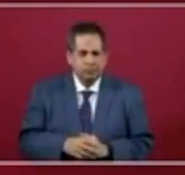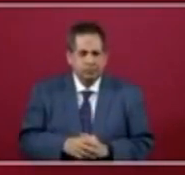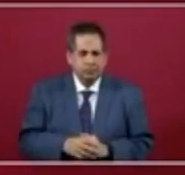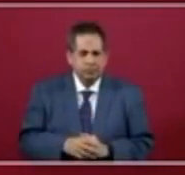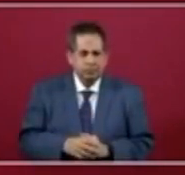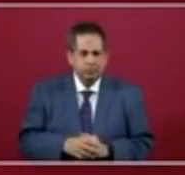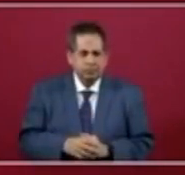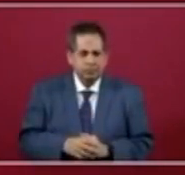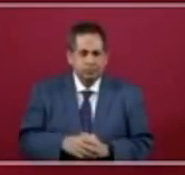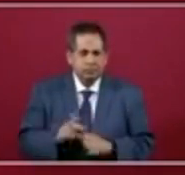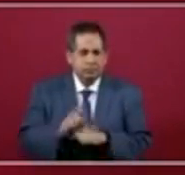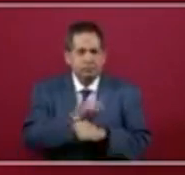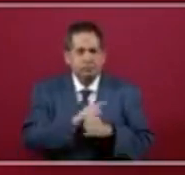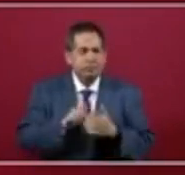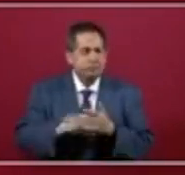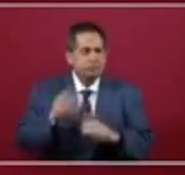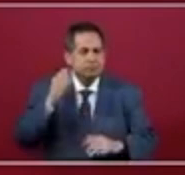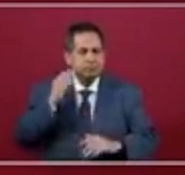de